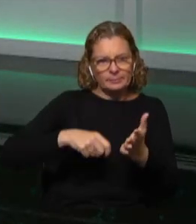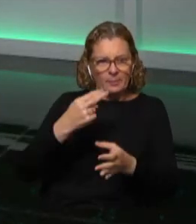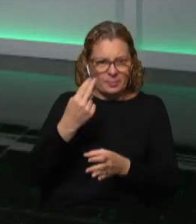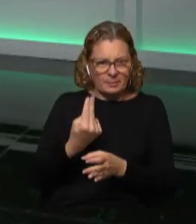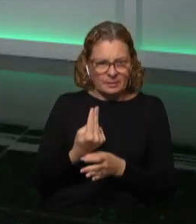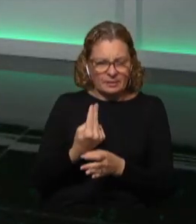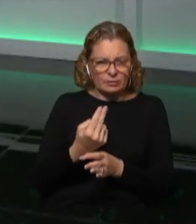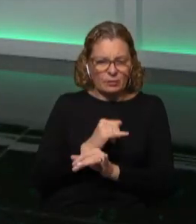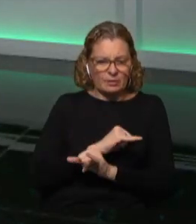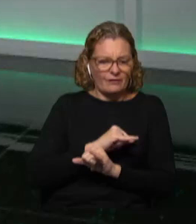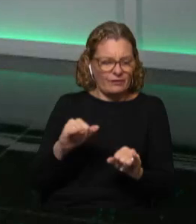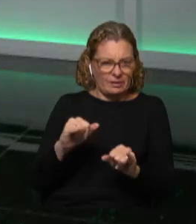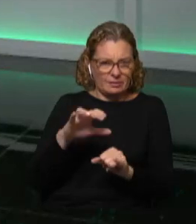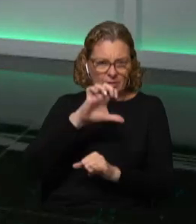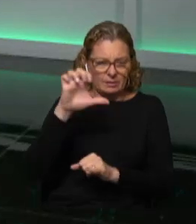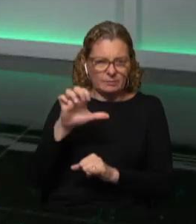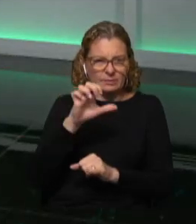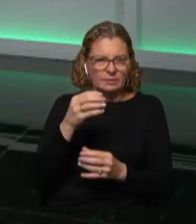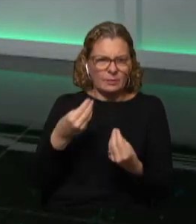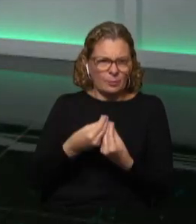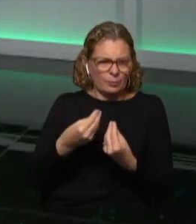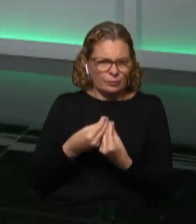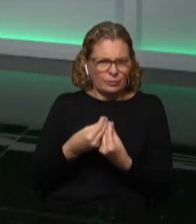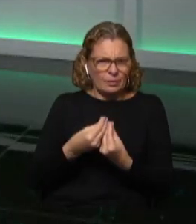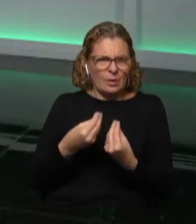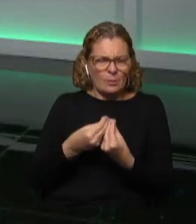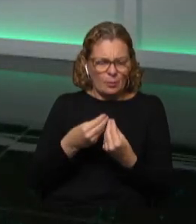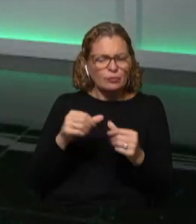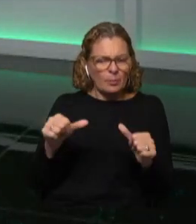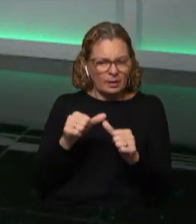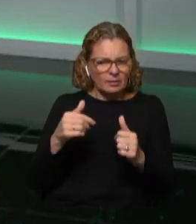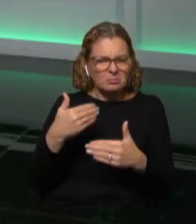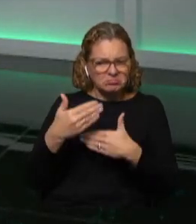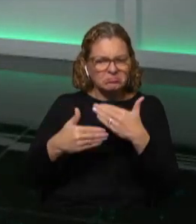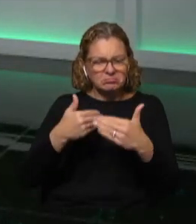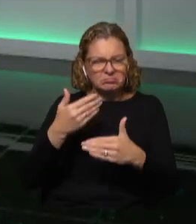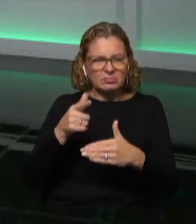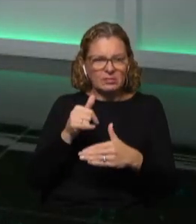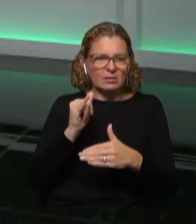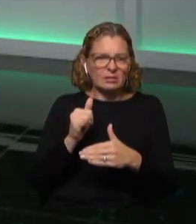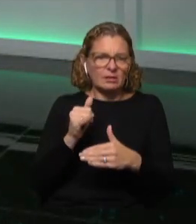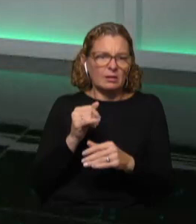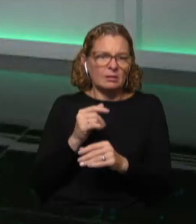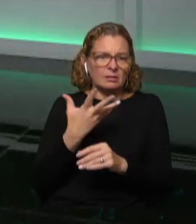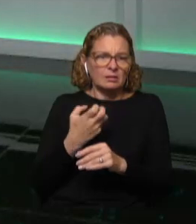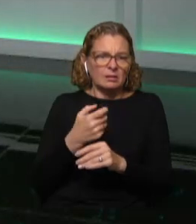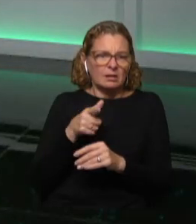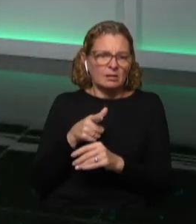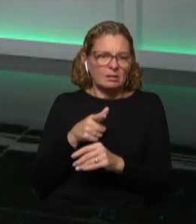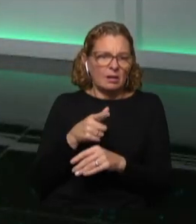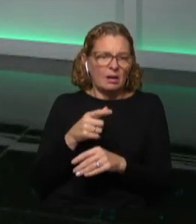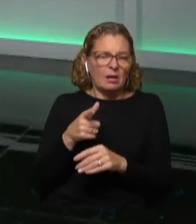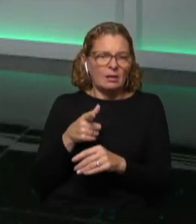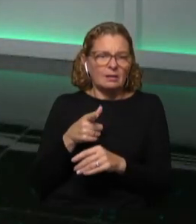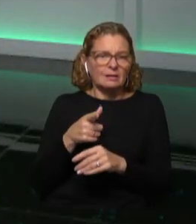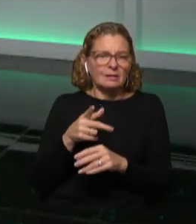cesar los permisos de las empresas, o sea que en realidad hay más pasos para dar si hay voluntad en este sentido. El tema